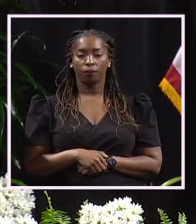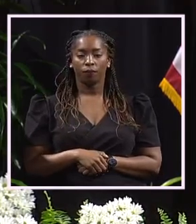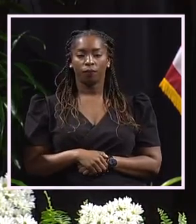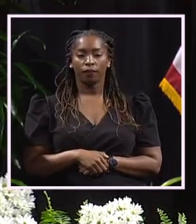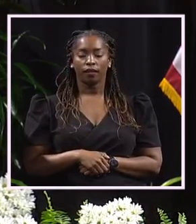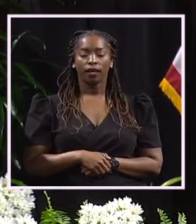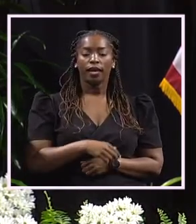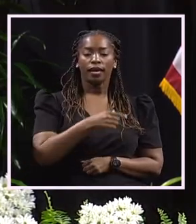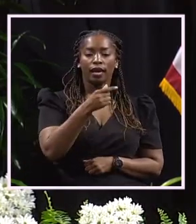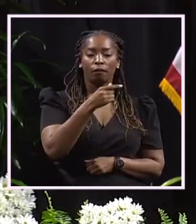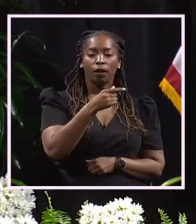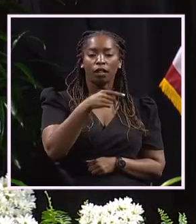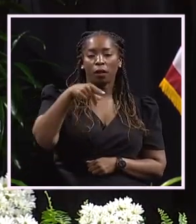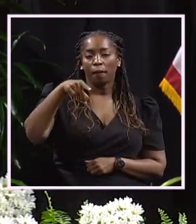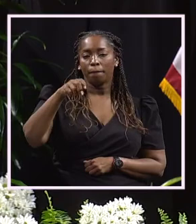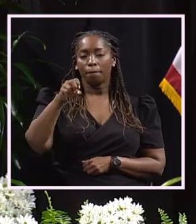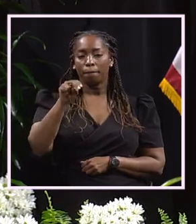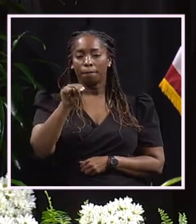Gabriela E. Peña,